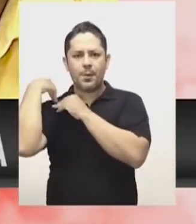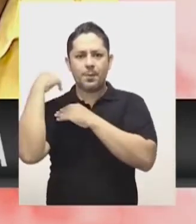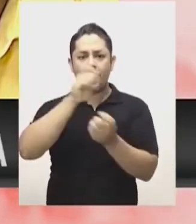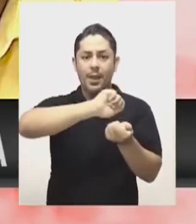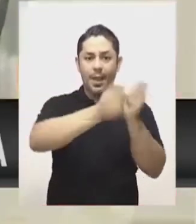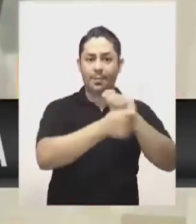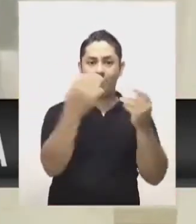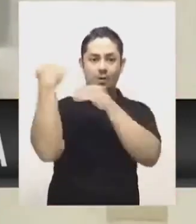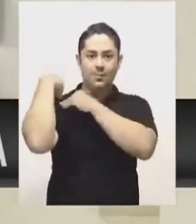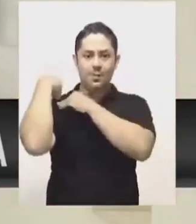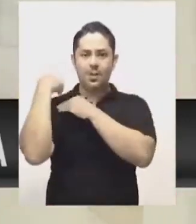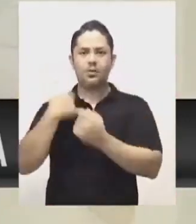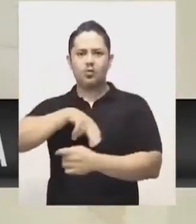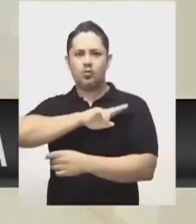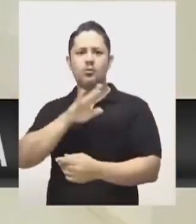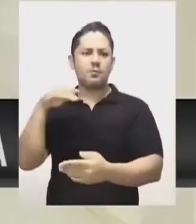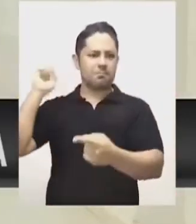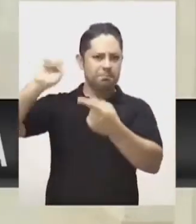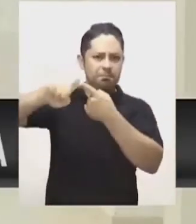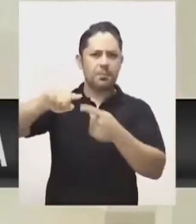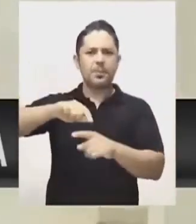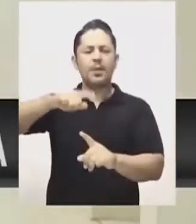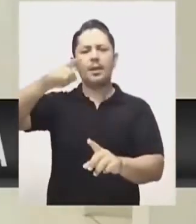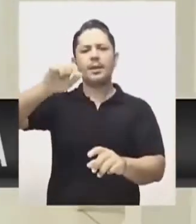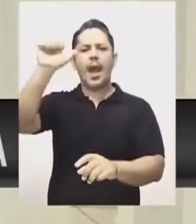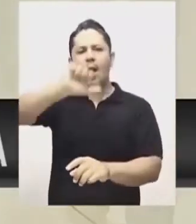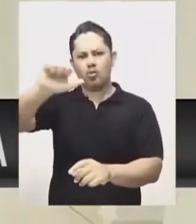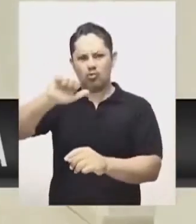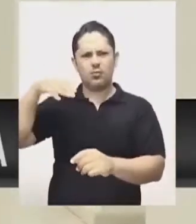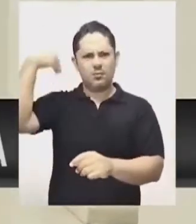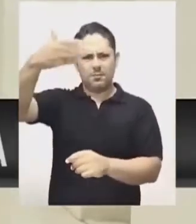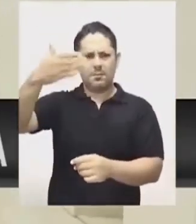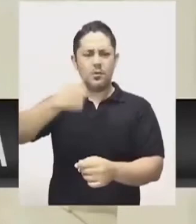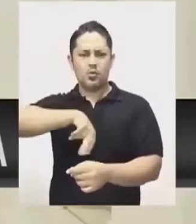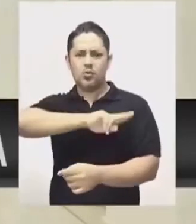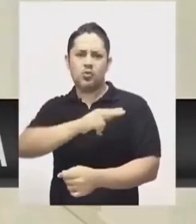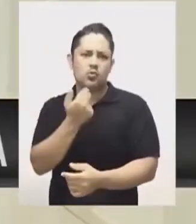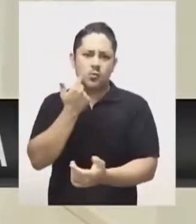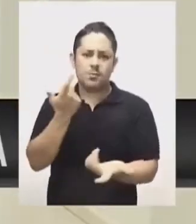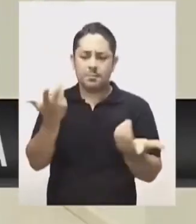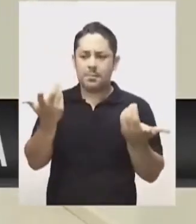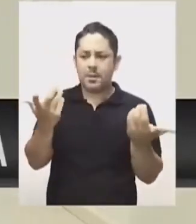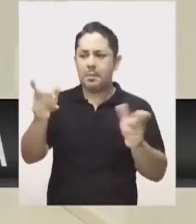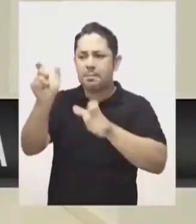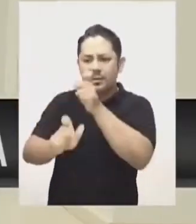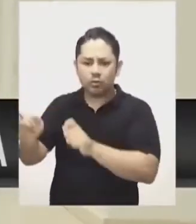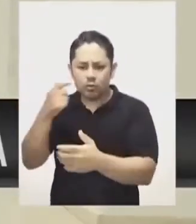agosto. El hecho de que no se vea el personal, no se vea la gente en las diferentes